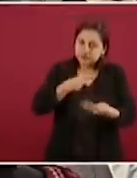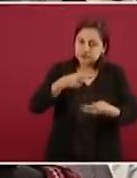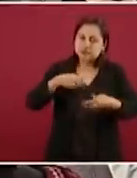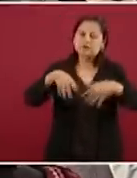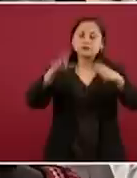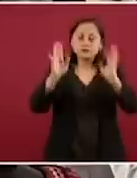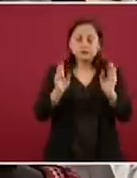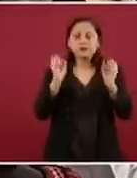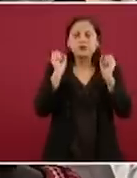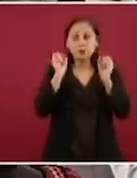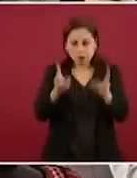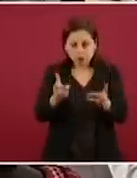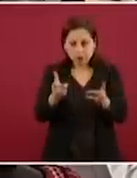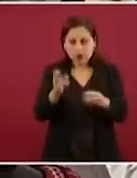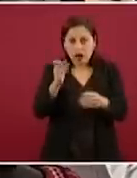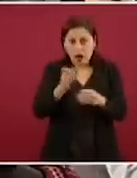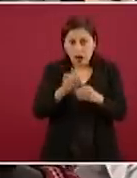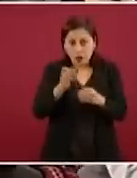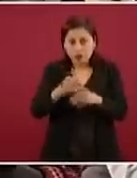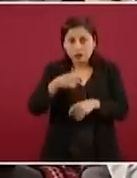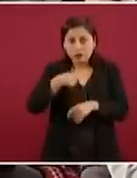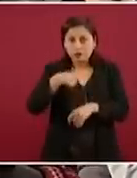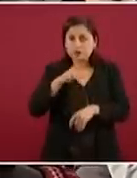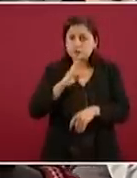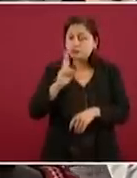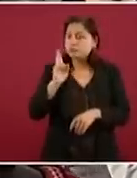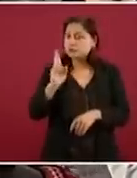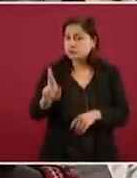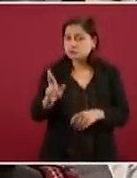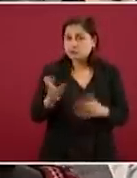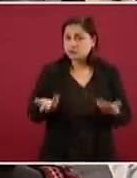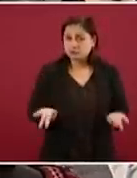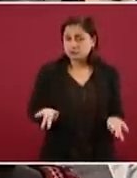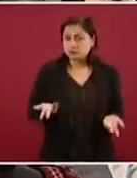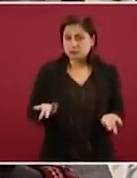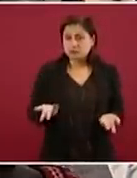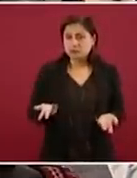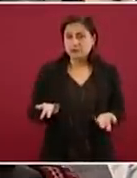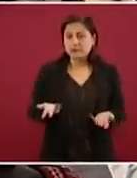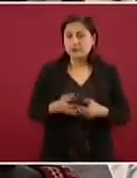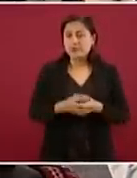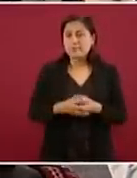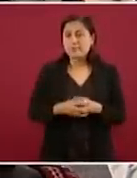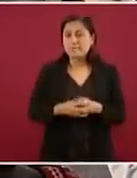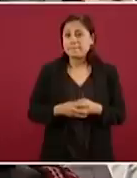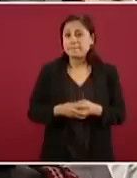para responder. Pues no es un asunto